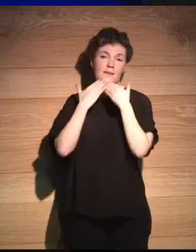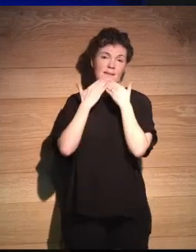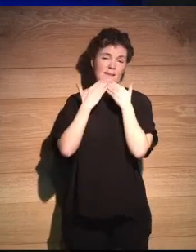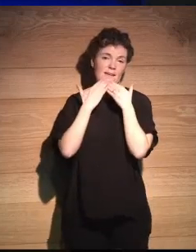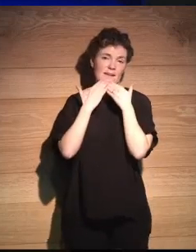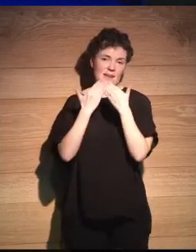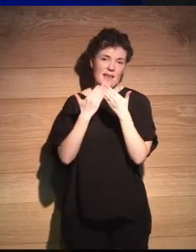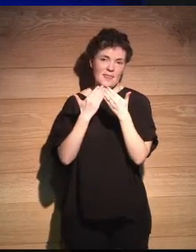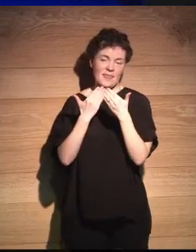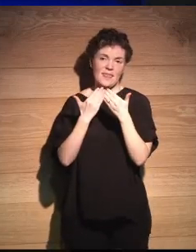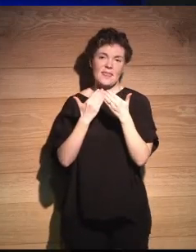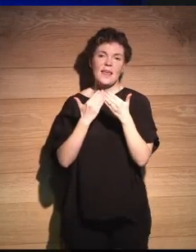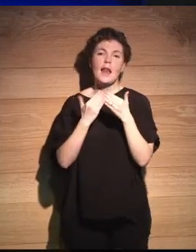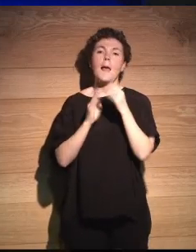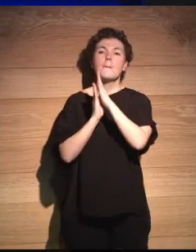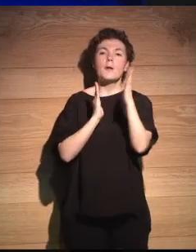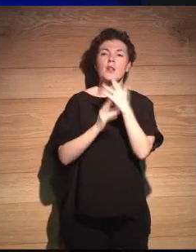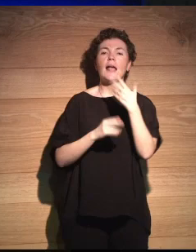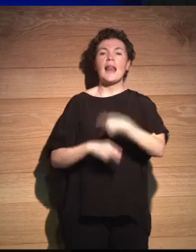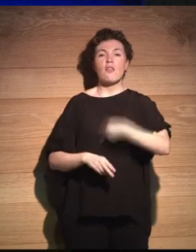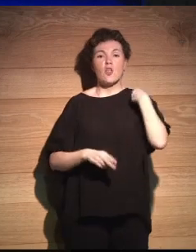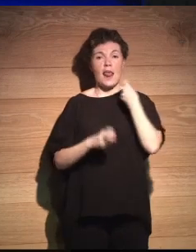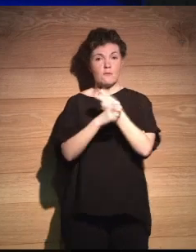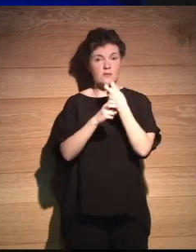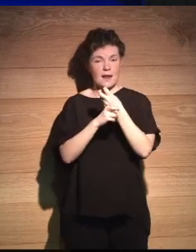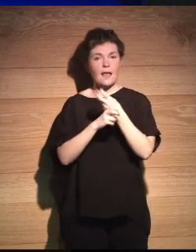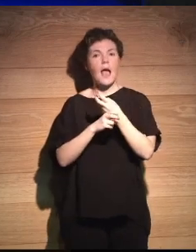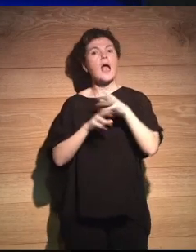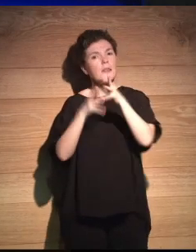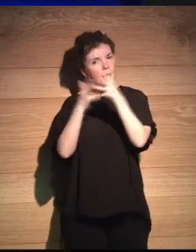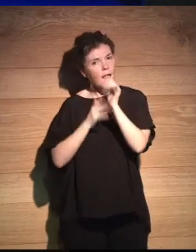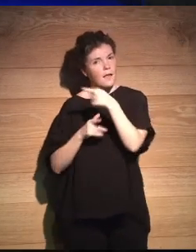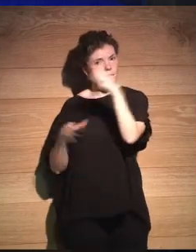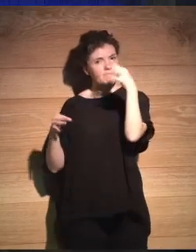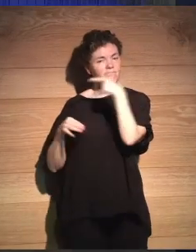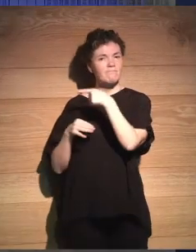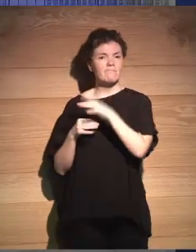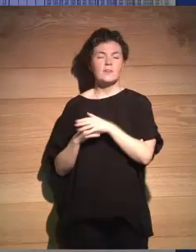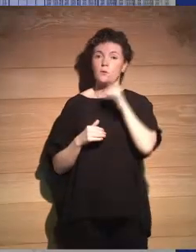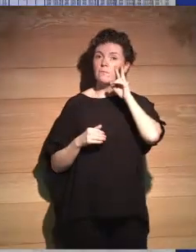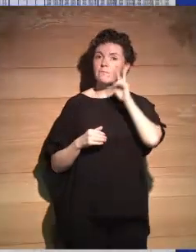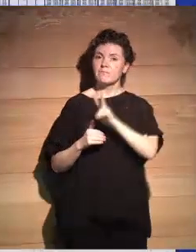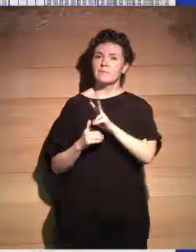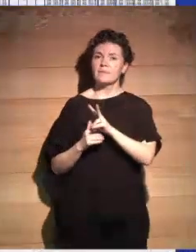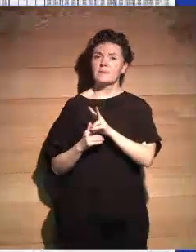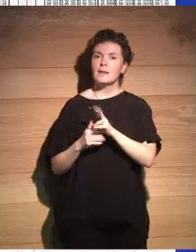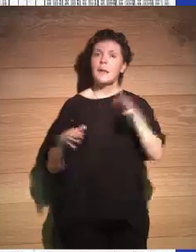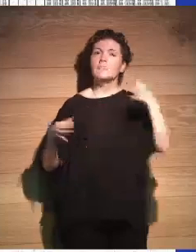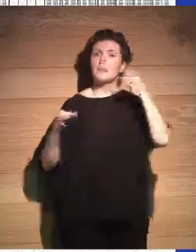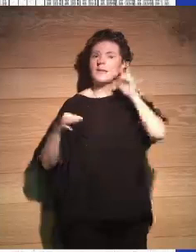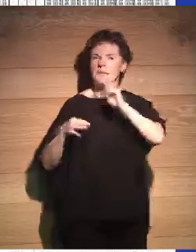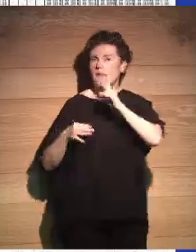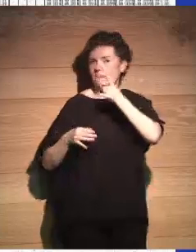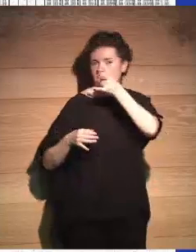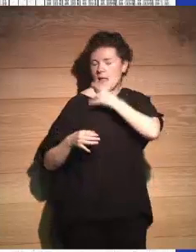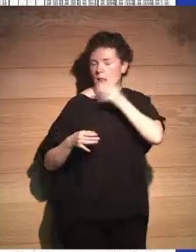Gracias a la Biblioteca Nacional Austríaca estaba en internet, y vi esto. En papel se ve igual de